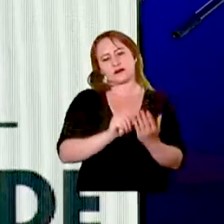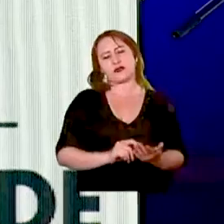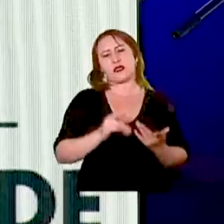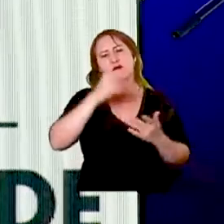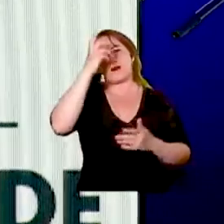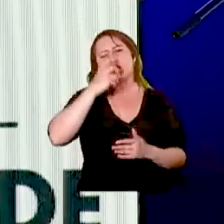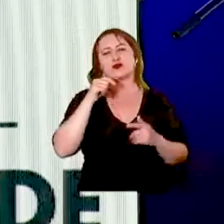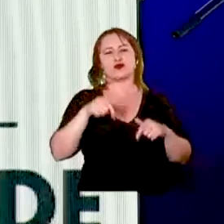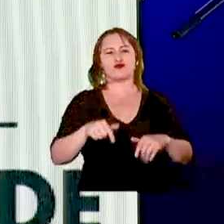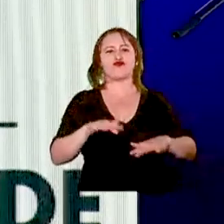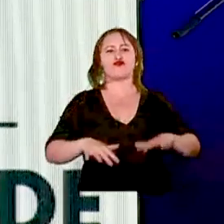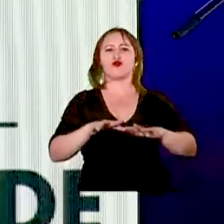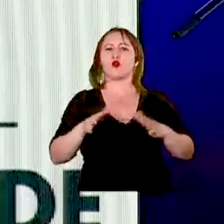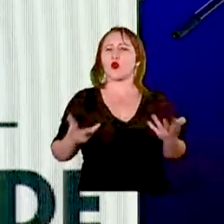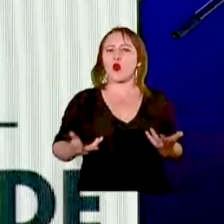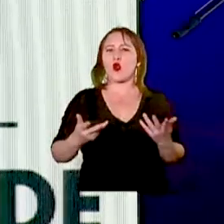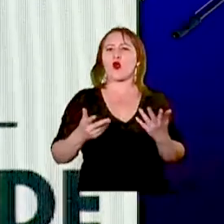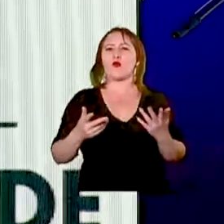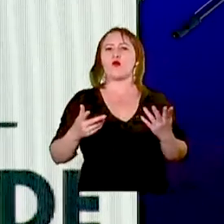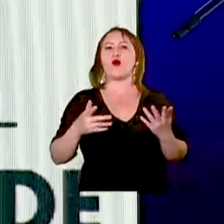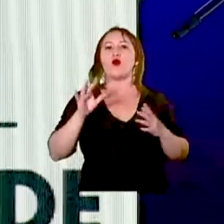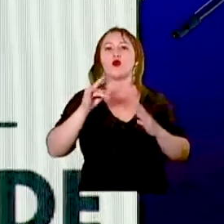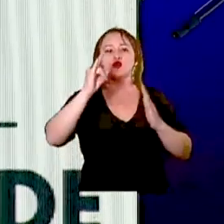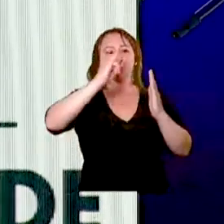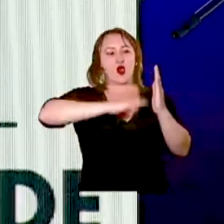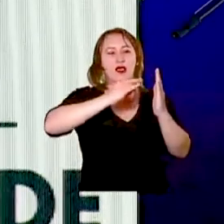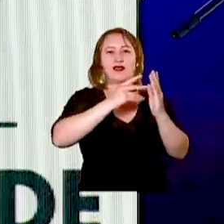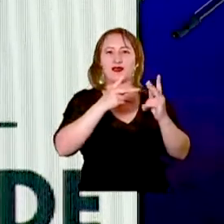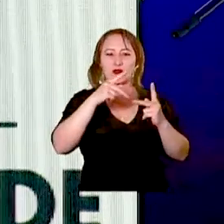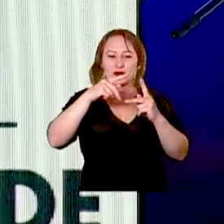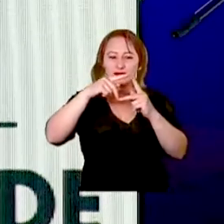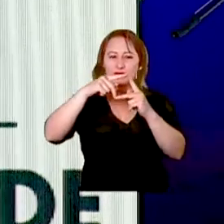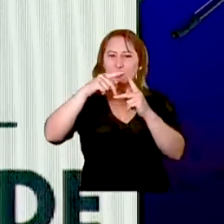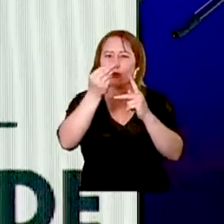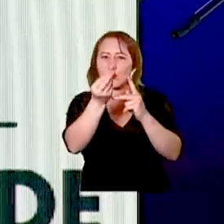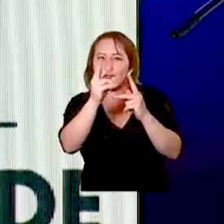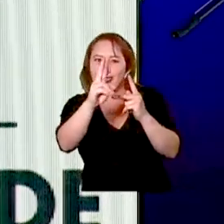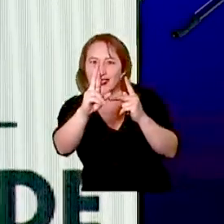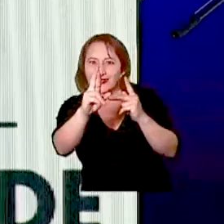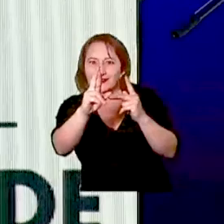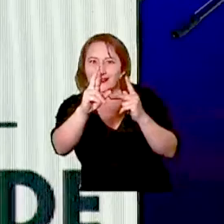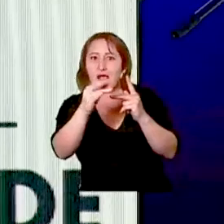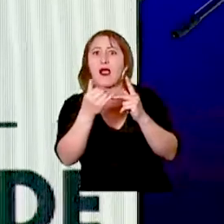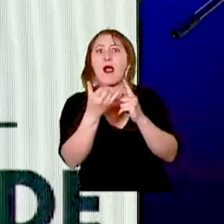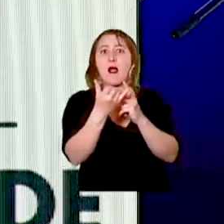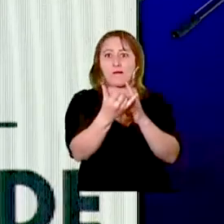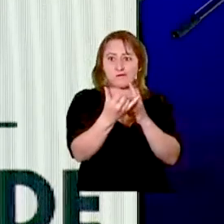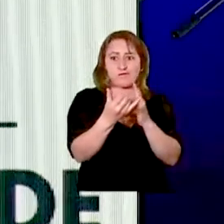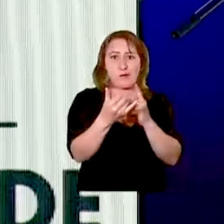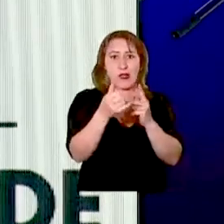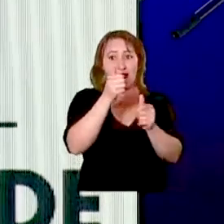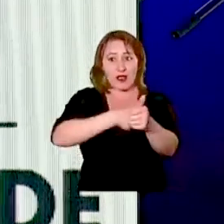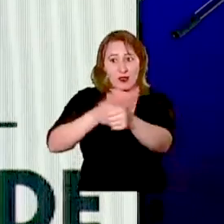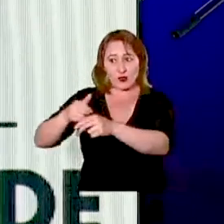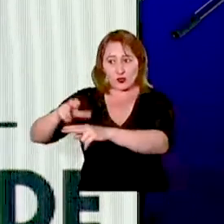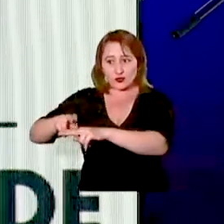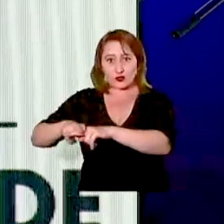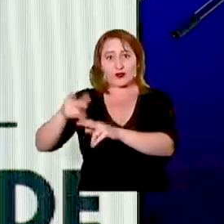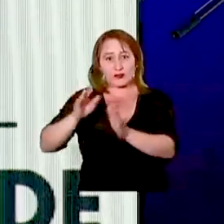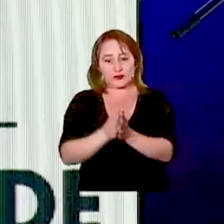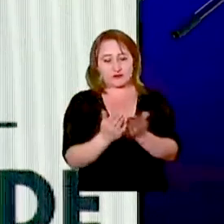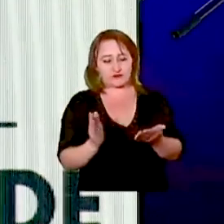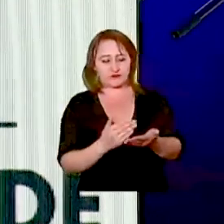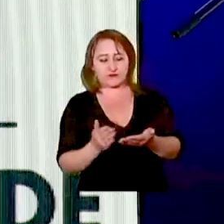de este espacio escaneando el código QR que se encuentra ubicado en cada uno de sus puestos y también en la cartilla